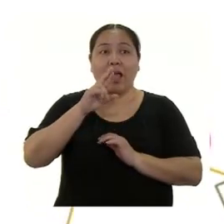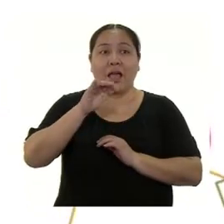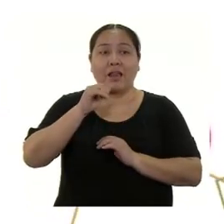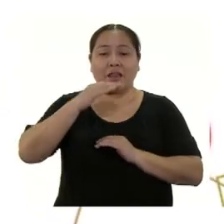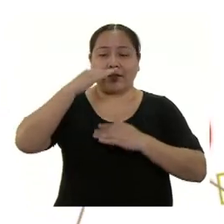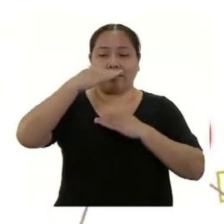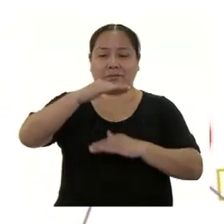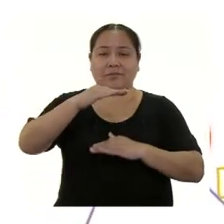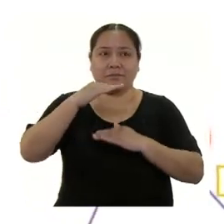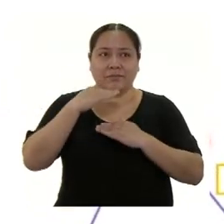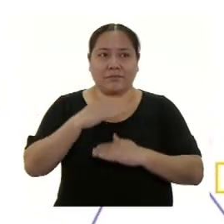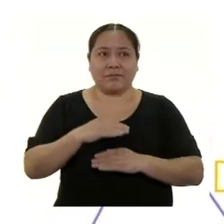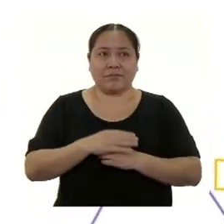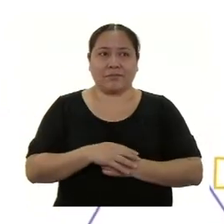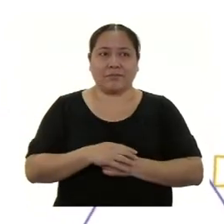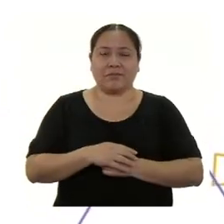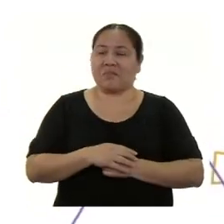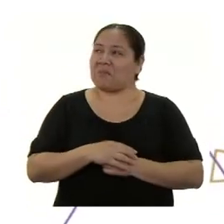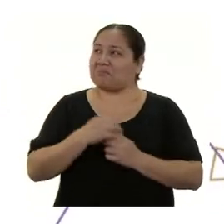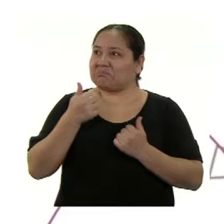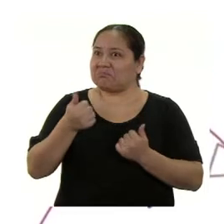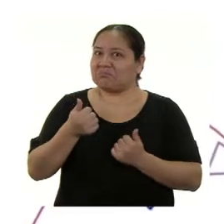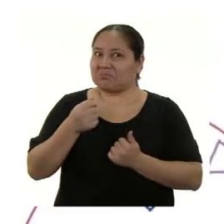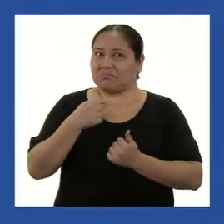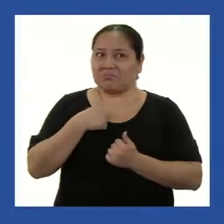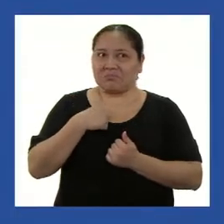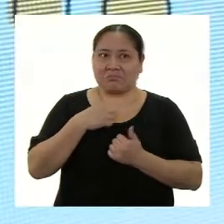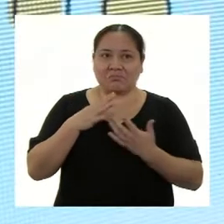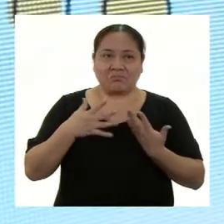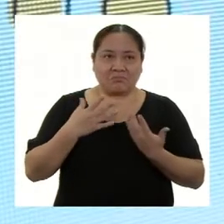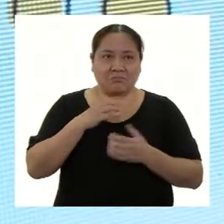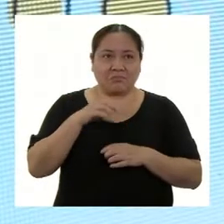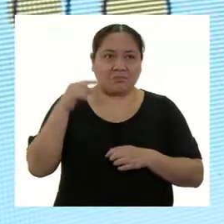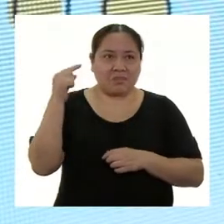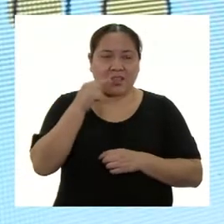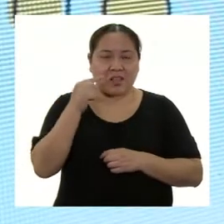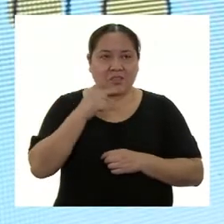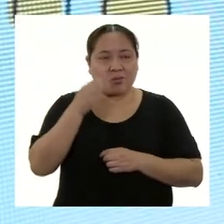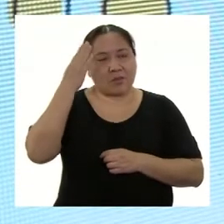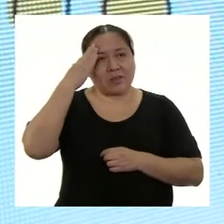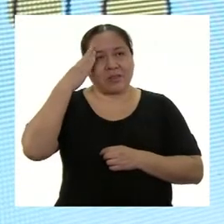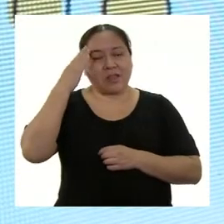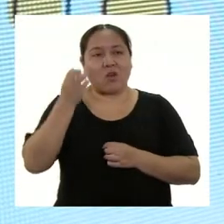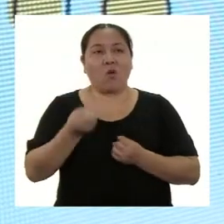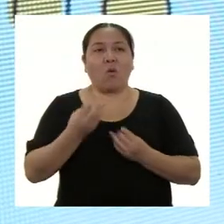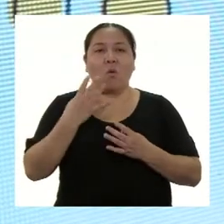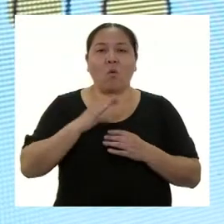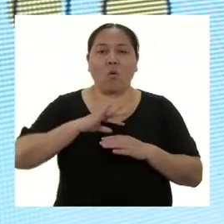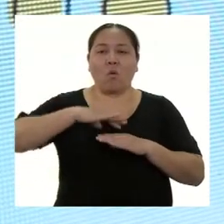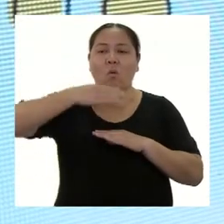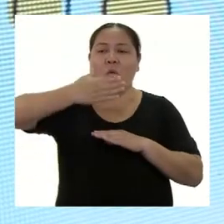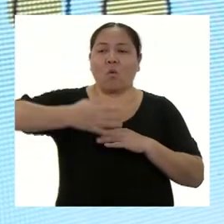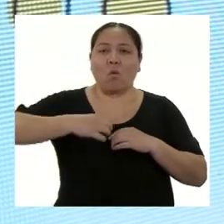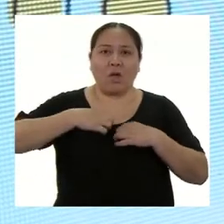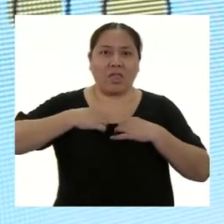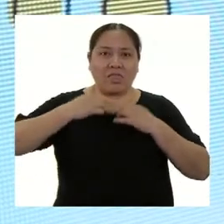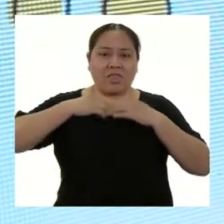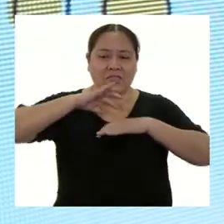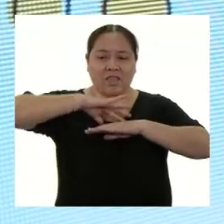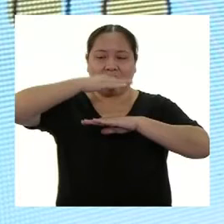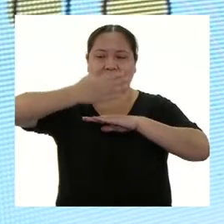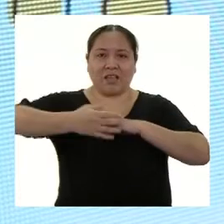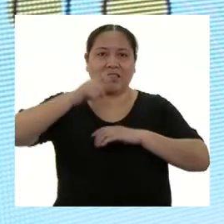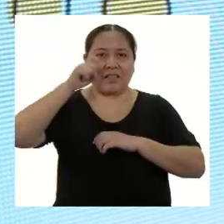bases. ¡Qué buena! Puedo hacer eso mismo para calcular cuánta tela aproximadamente necesita mi